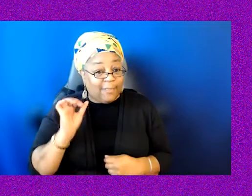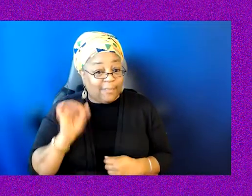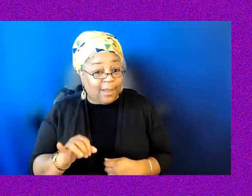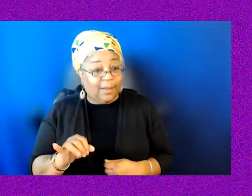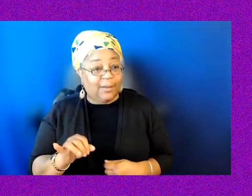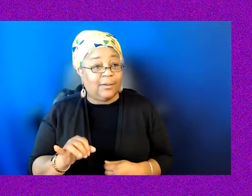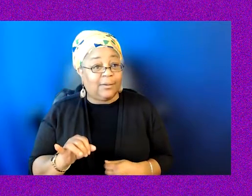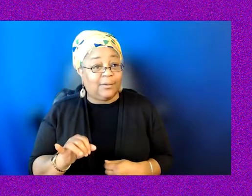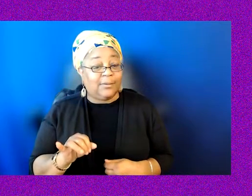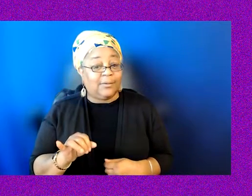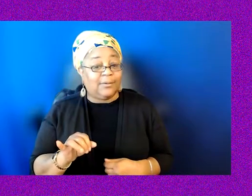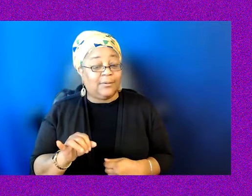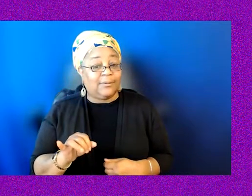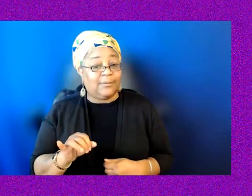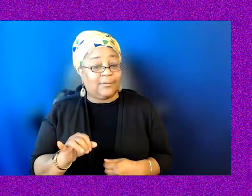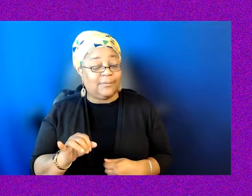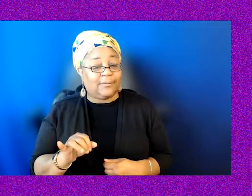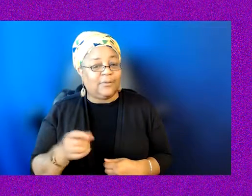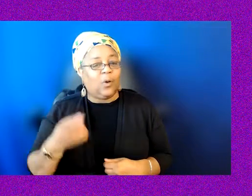al hacer eso,